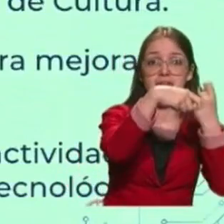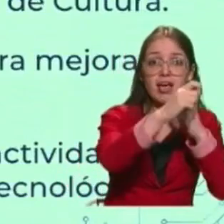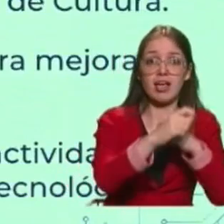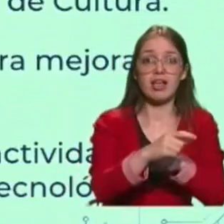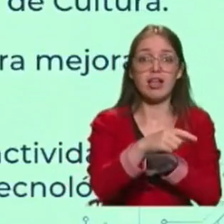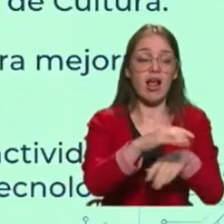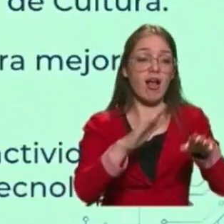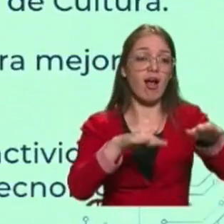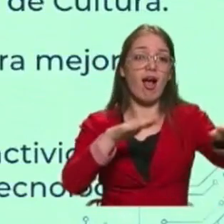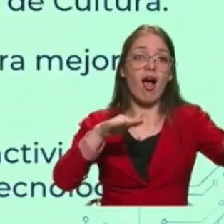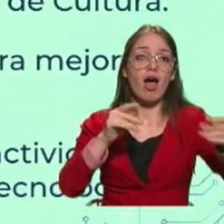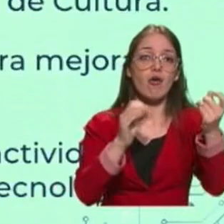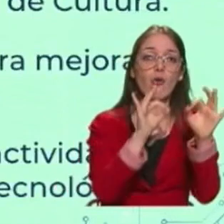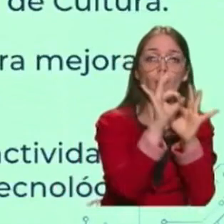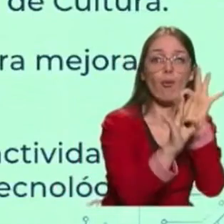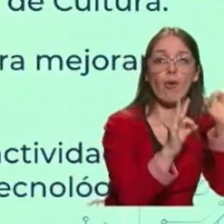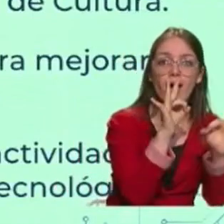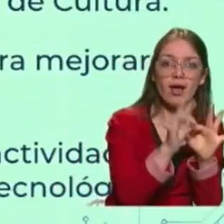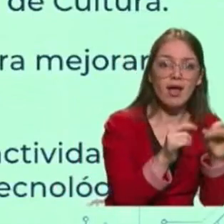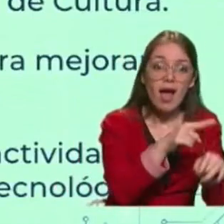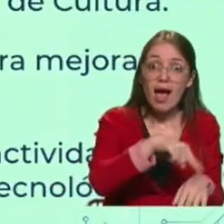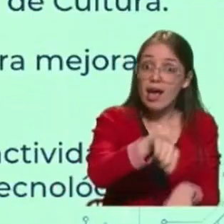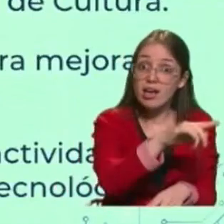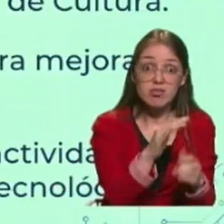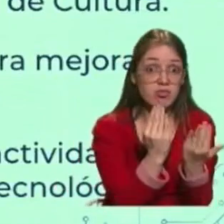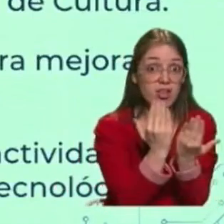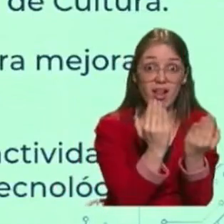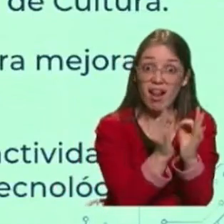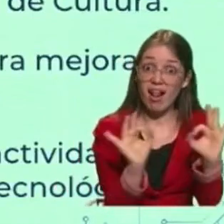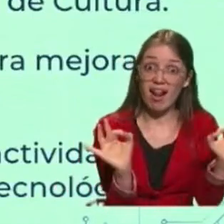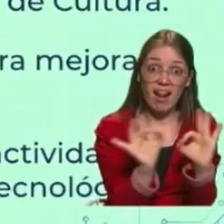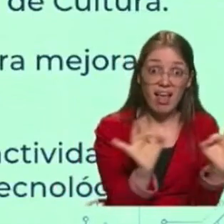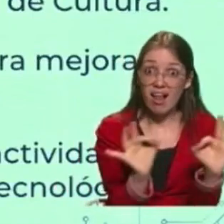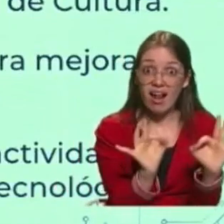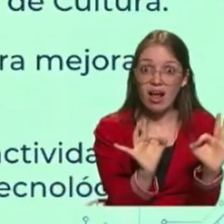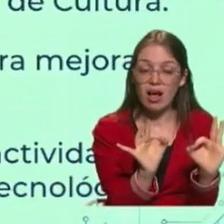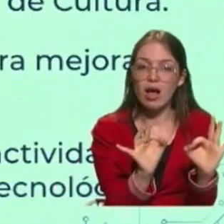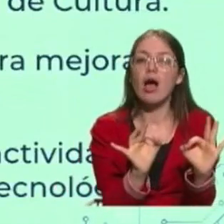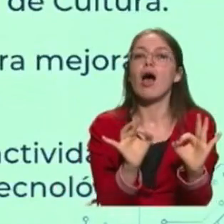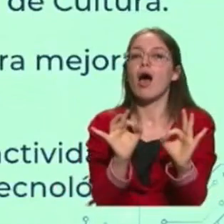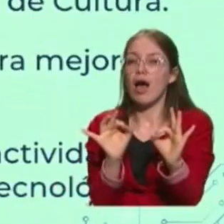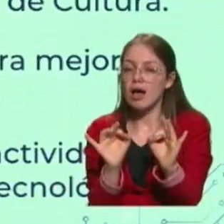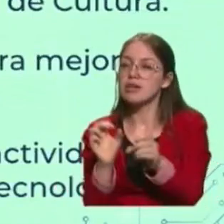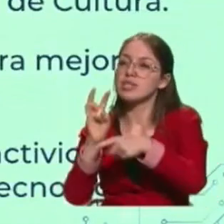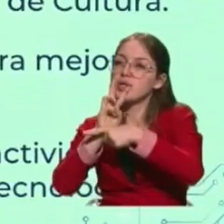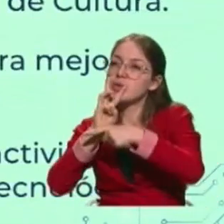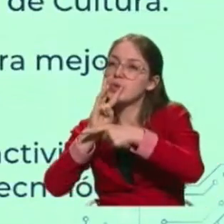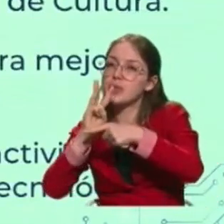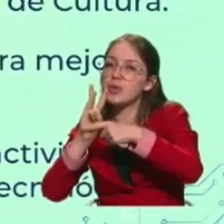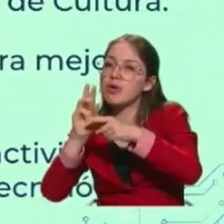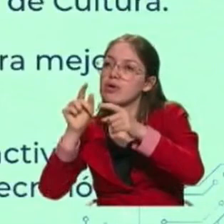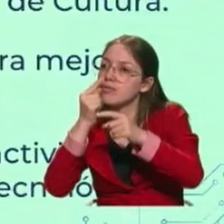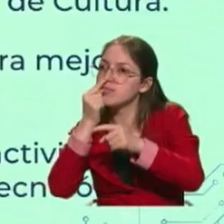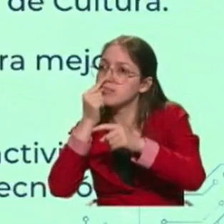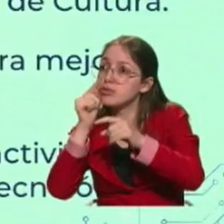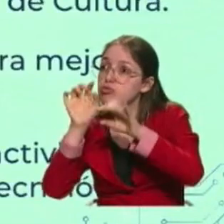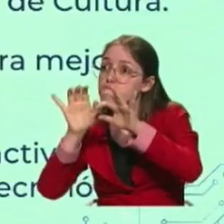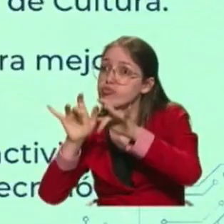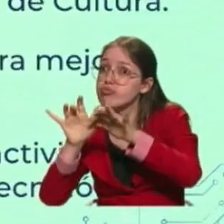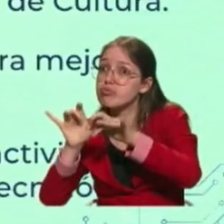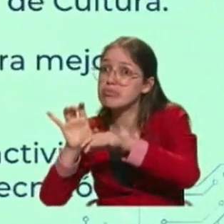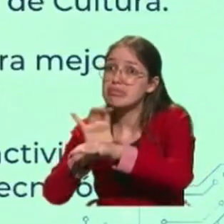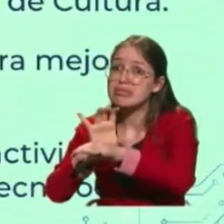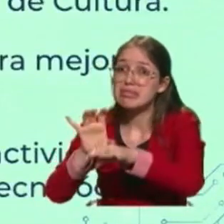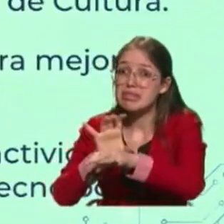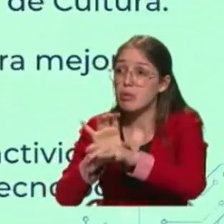el que no tiene estudio plataformas significa que también la pueda utilizar aquel que no ha cursado una carrera un pregrado